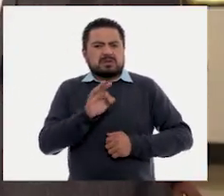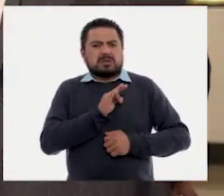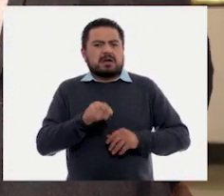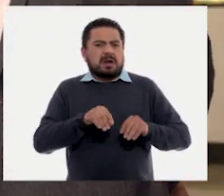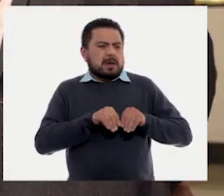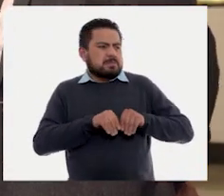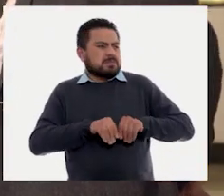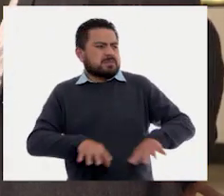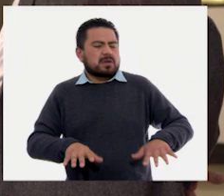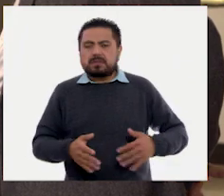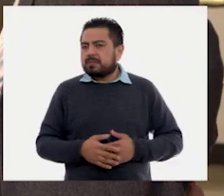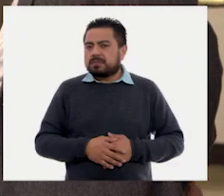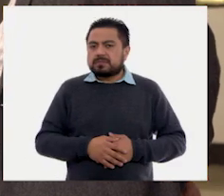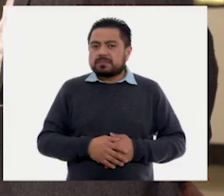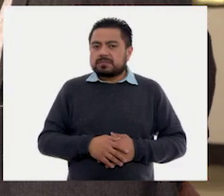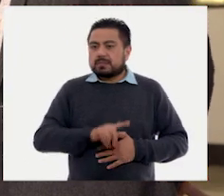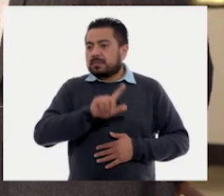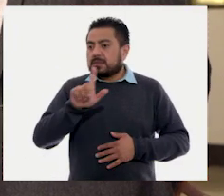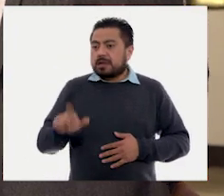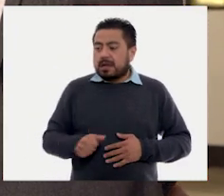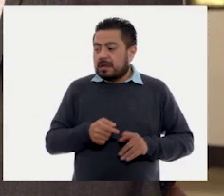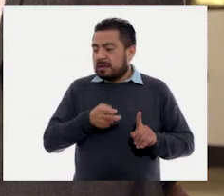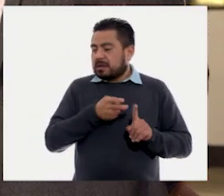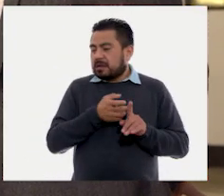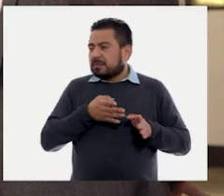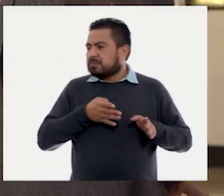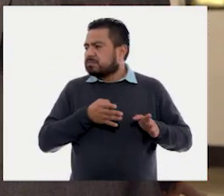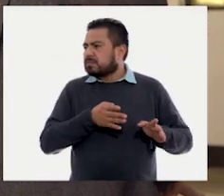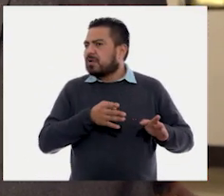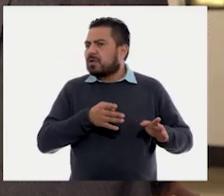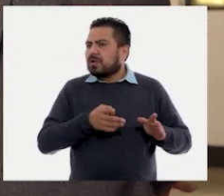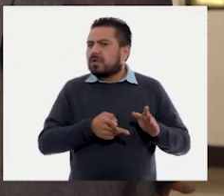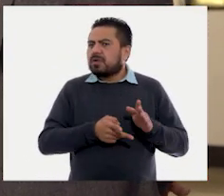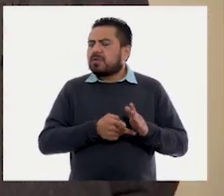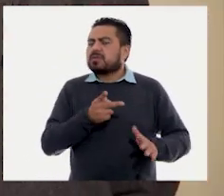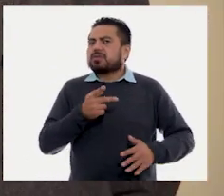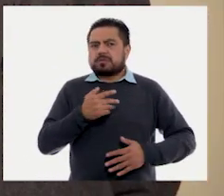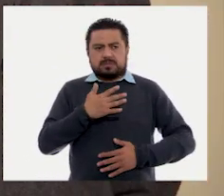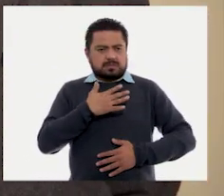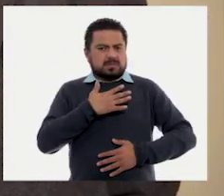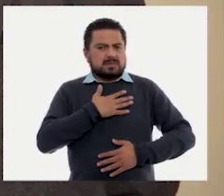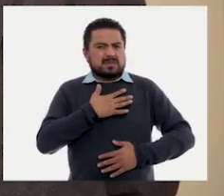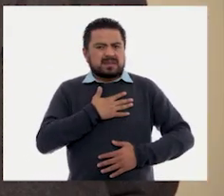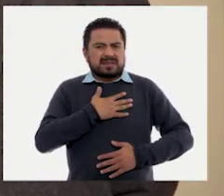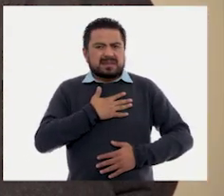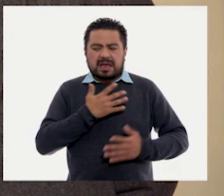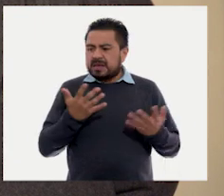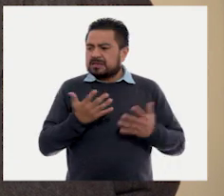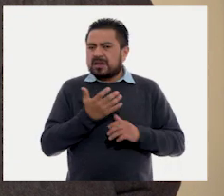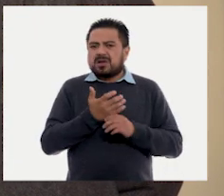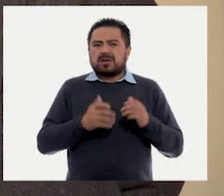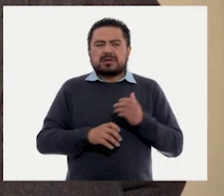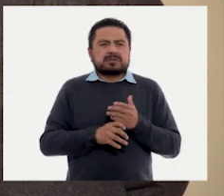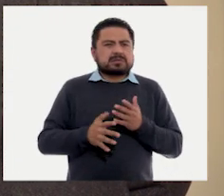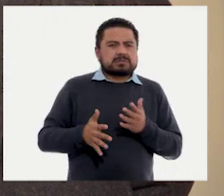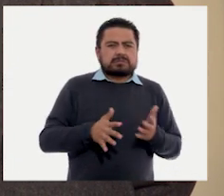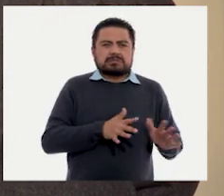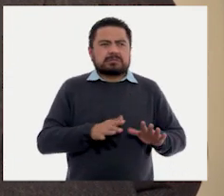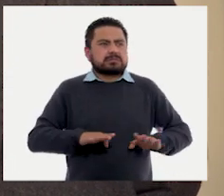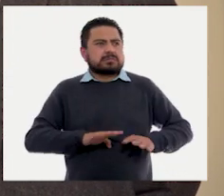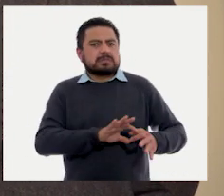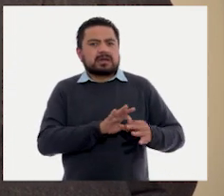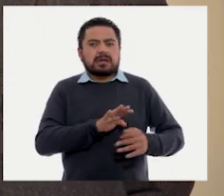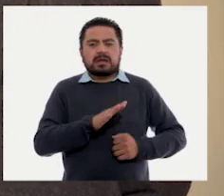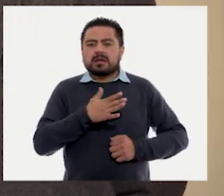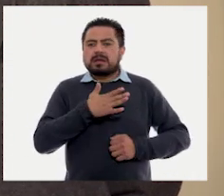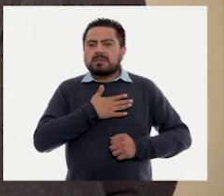ubicara. Y después de ese camino, volví a optar por hacer cosas más o menos figurativas, y